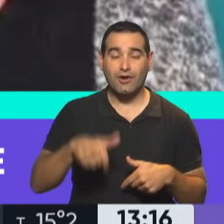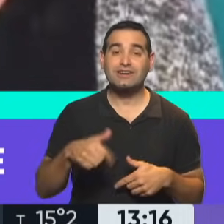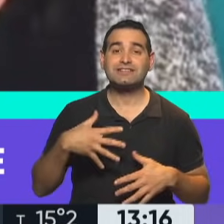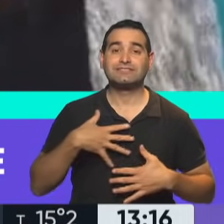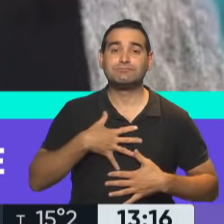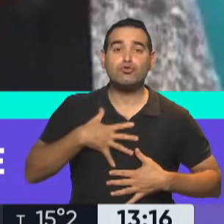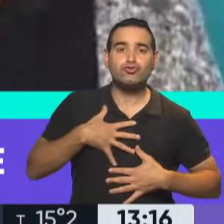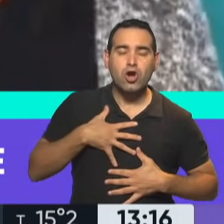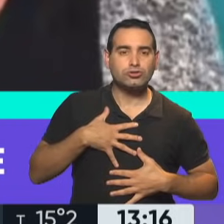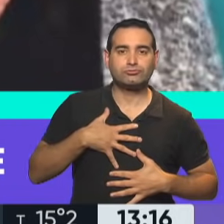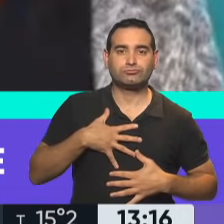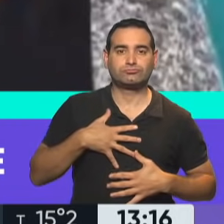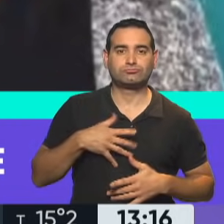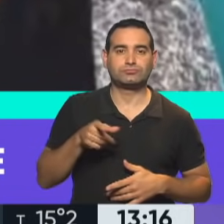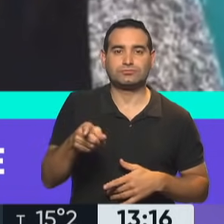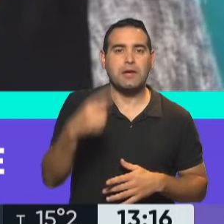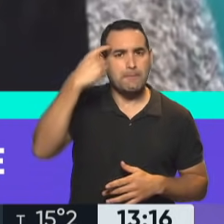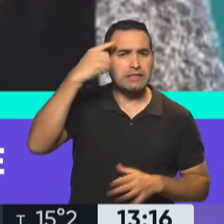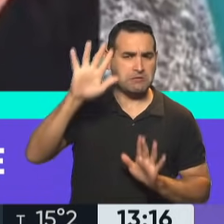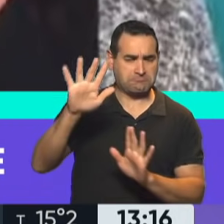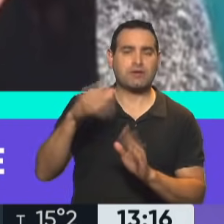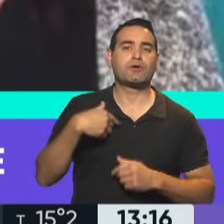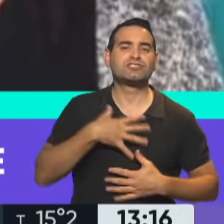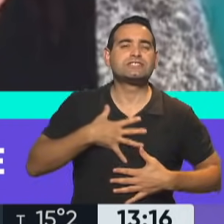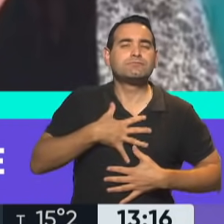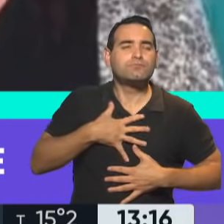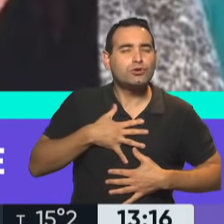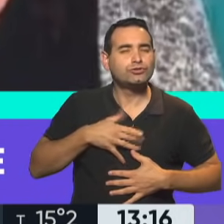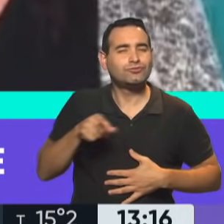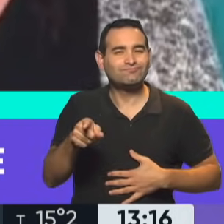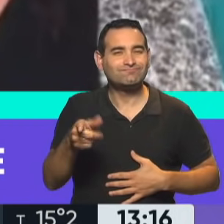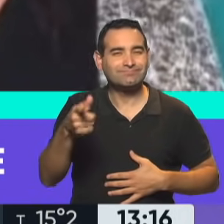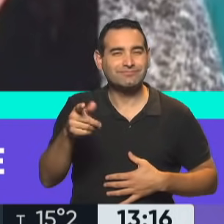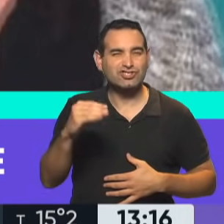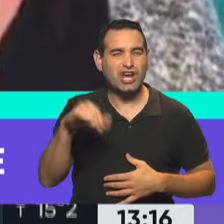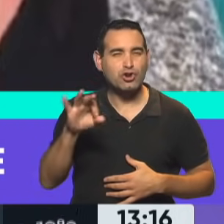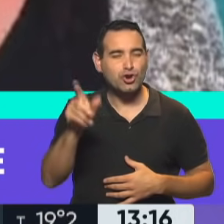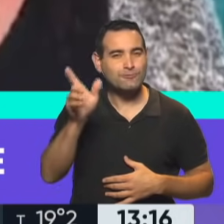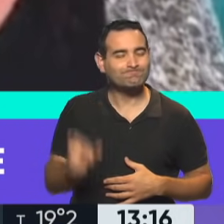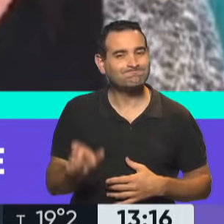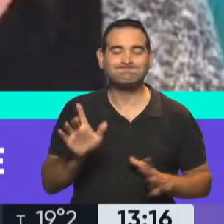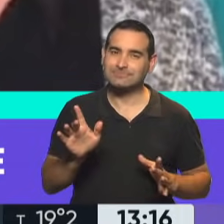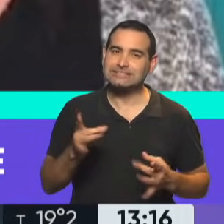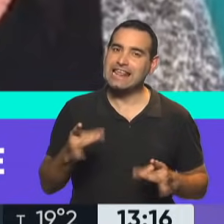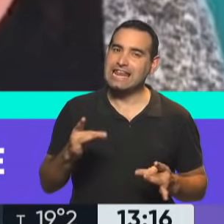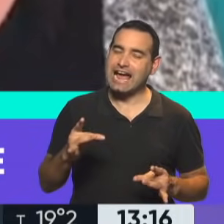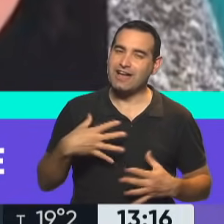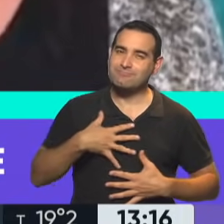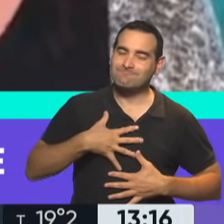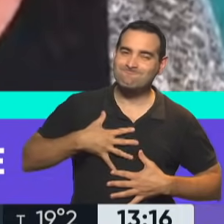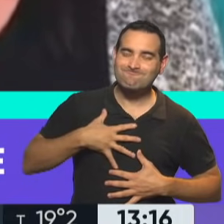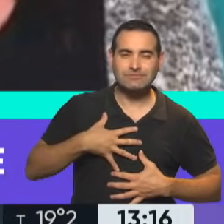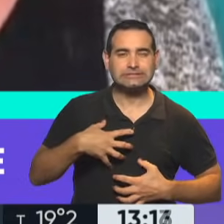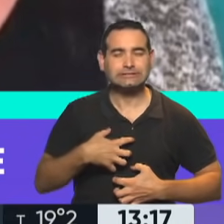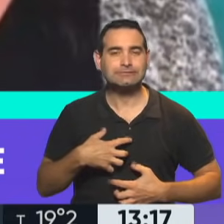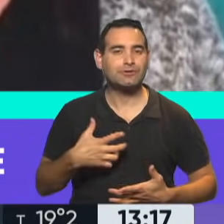emocional, sin meterme en el estado psiquiátrico, en el estado emocional de Chano Moreno Charpentier es frágil, que seguramente